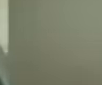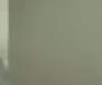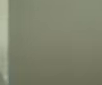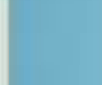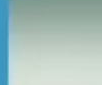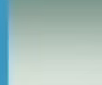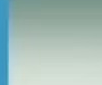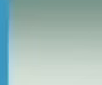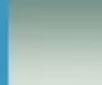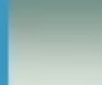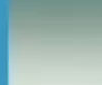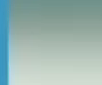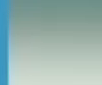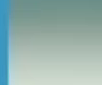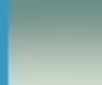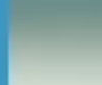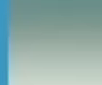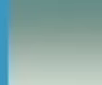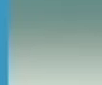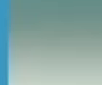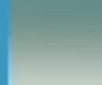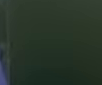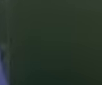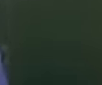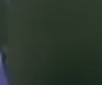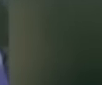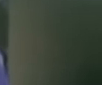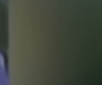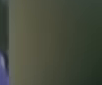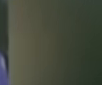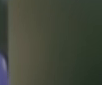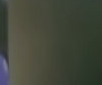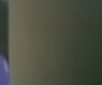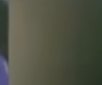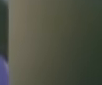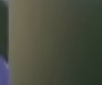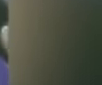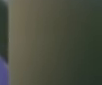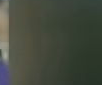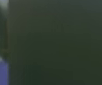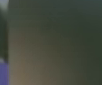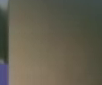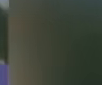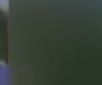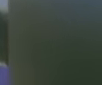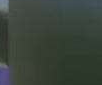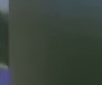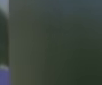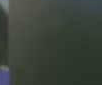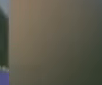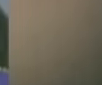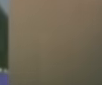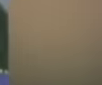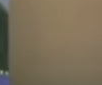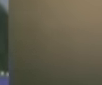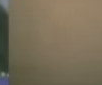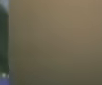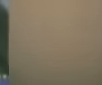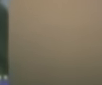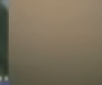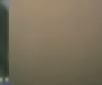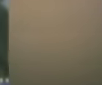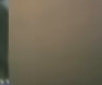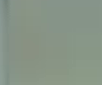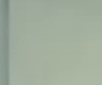que se ven en redes sociales, especialmente en Twitter, no son personas, o sea, no es alguien como tú o como yo, que está atrás de una